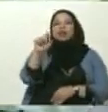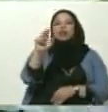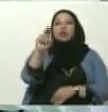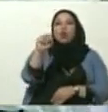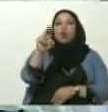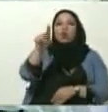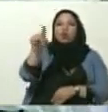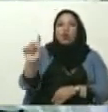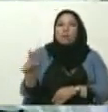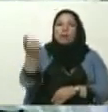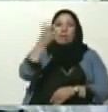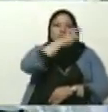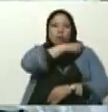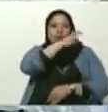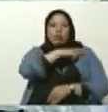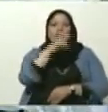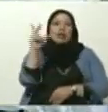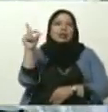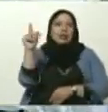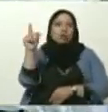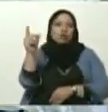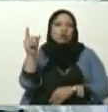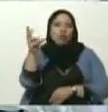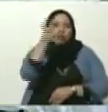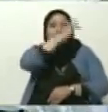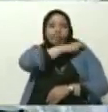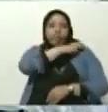Pablo Beltrán, segundo comandante.